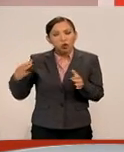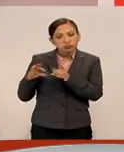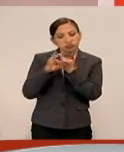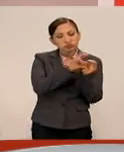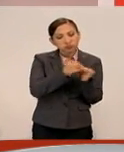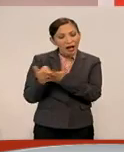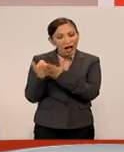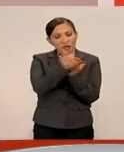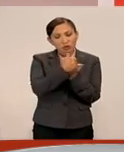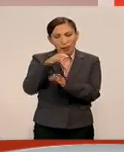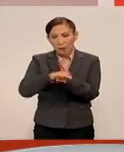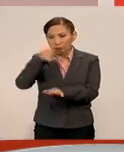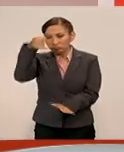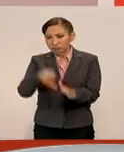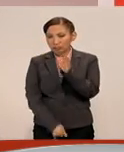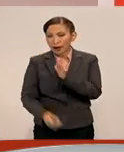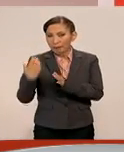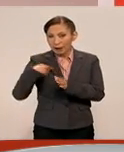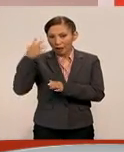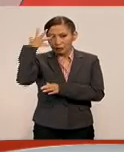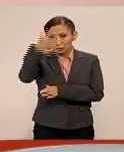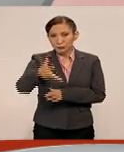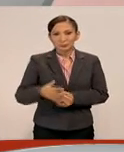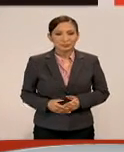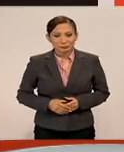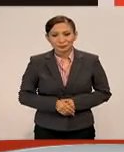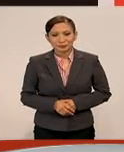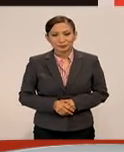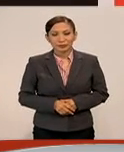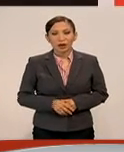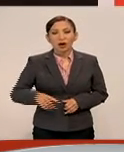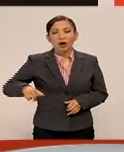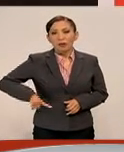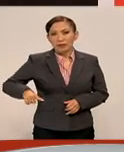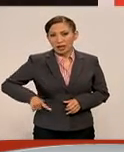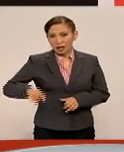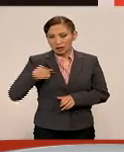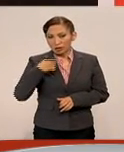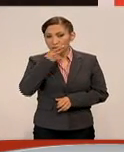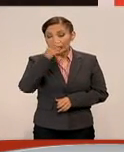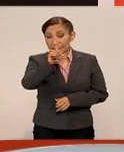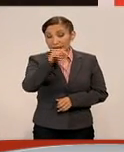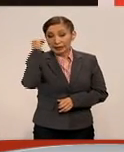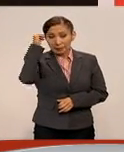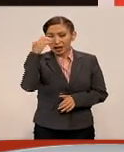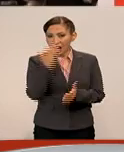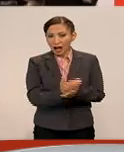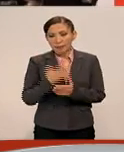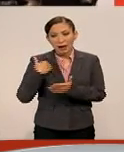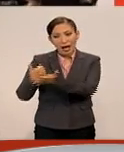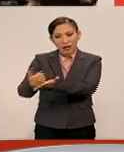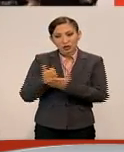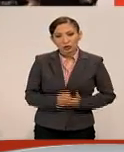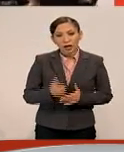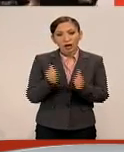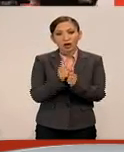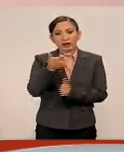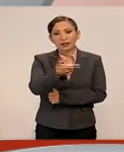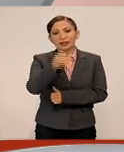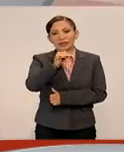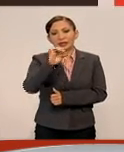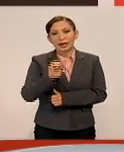cooperación más profunda hacia el futuro. Gobernación confirma que el 30 de abril termina la colaboración con el